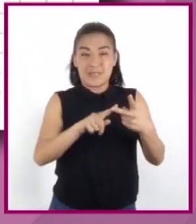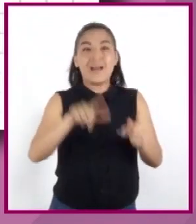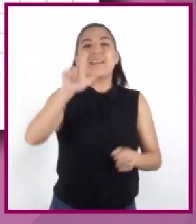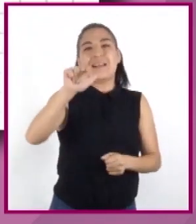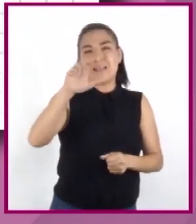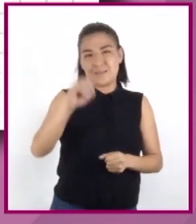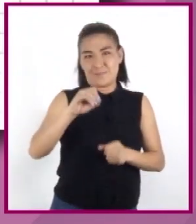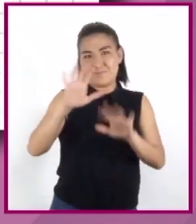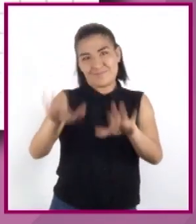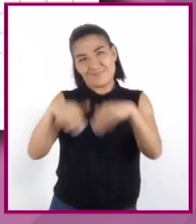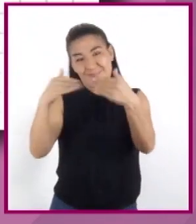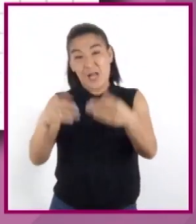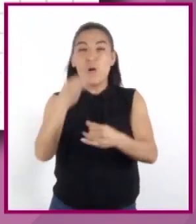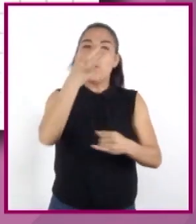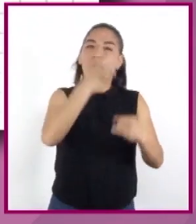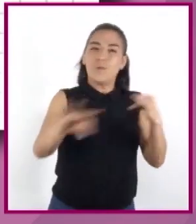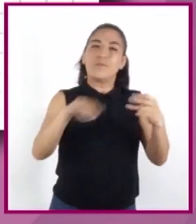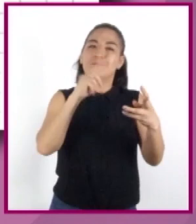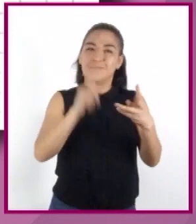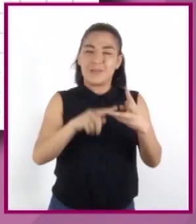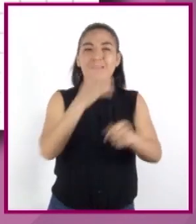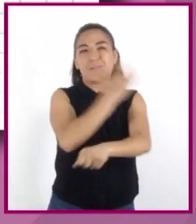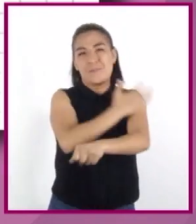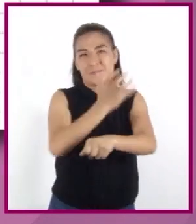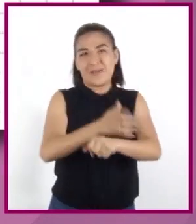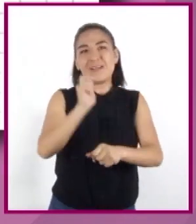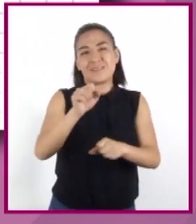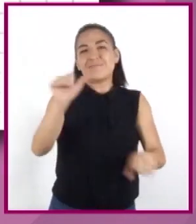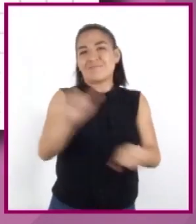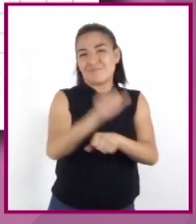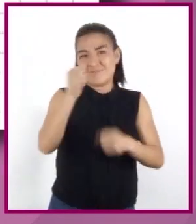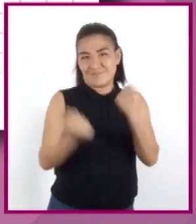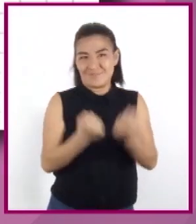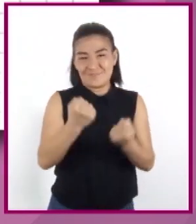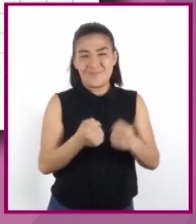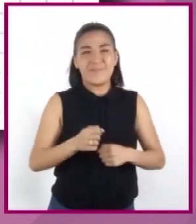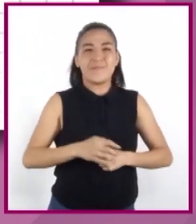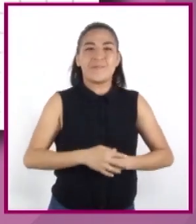Lalo y al último su compañero que va en automóvil.